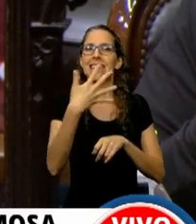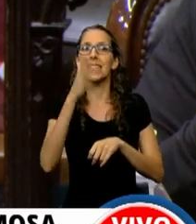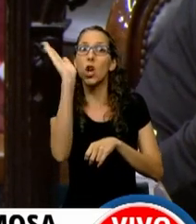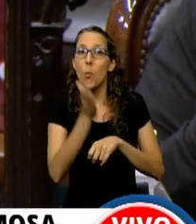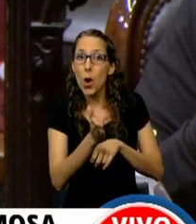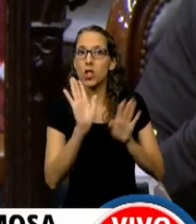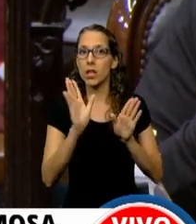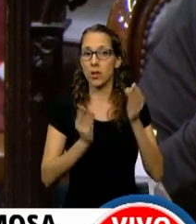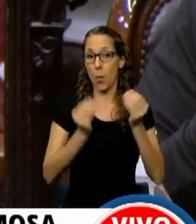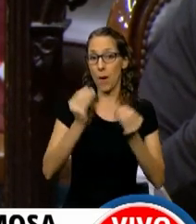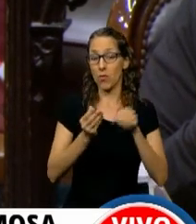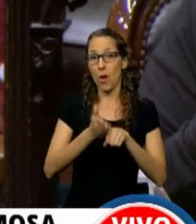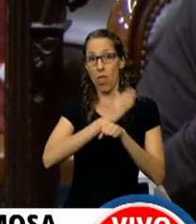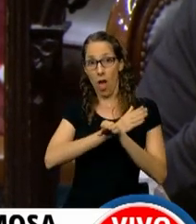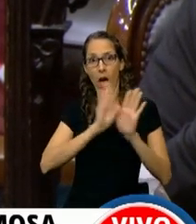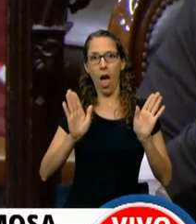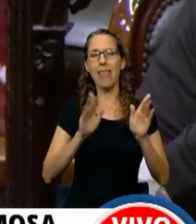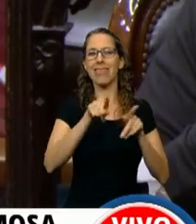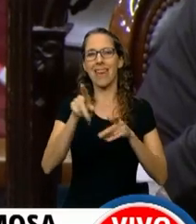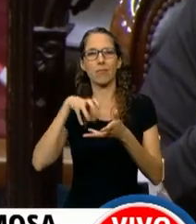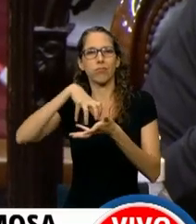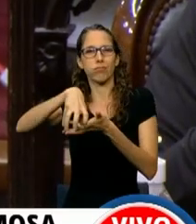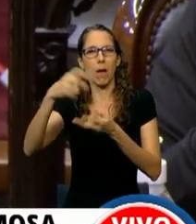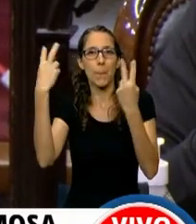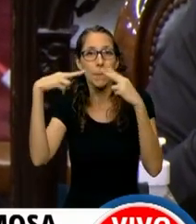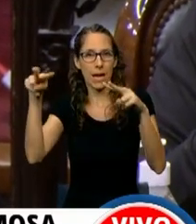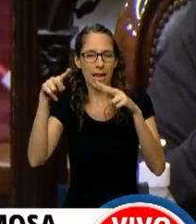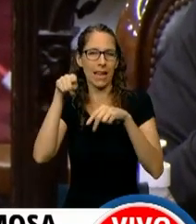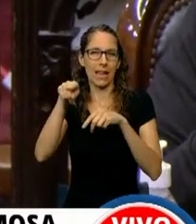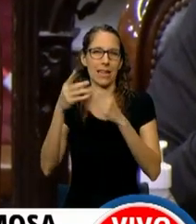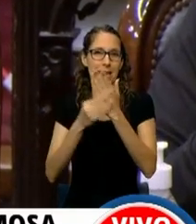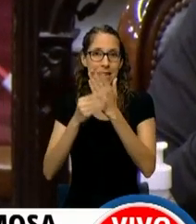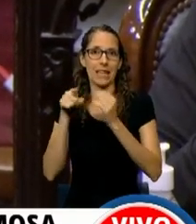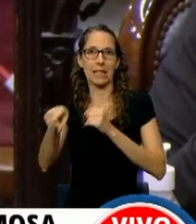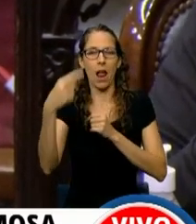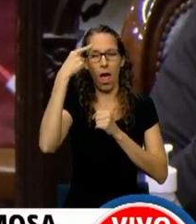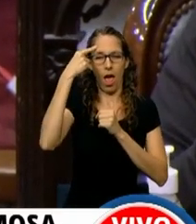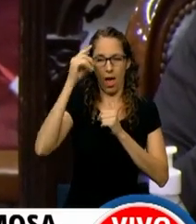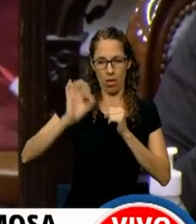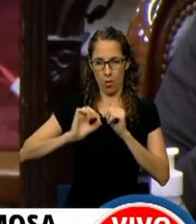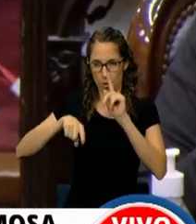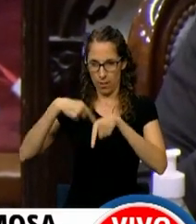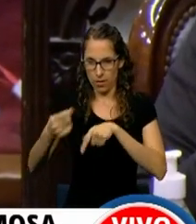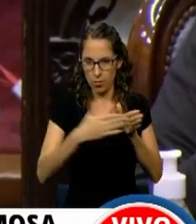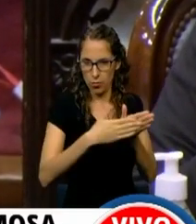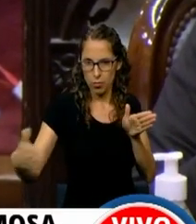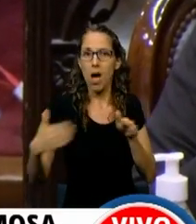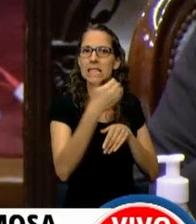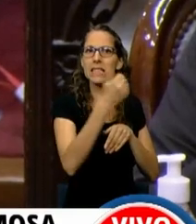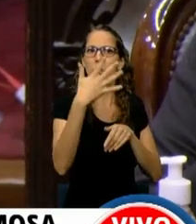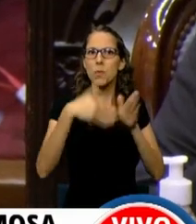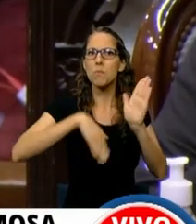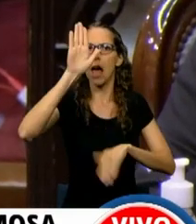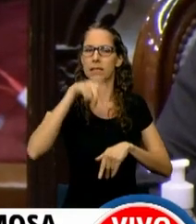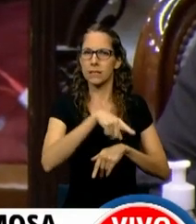del presupuesto que tenía proyectado el Ministerio de Turismo en el 2021 hacia el 2022. Y